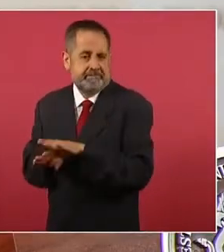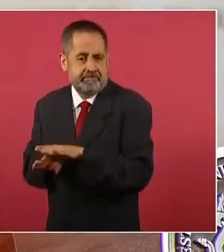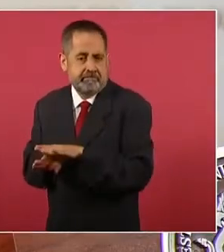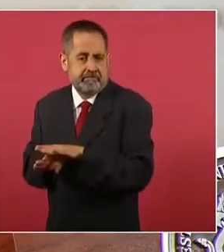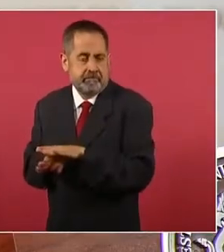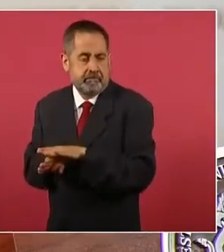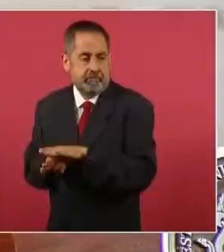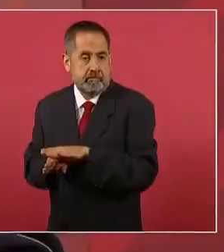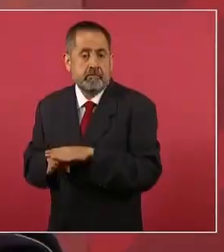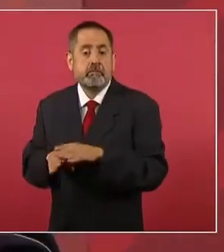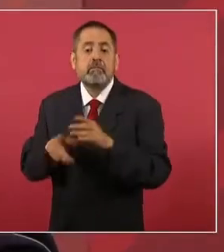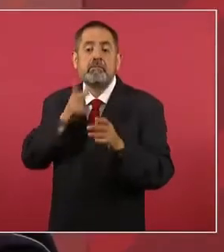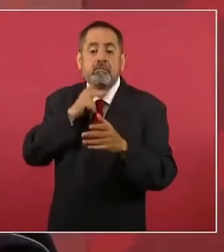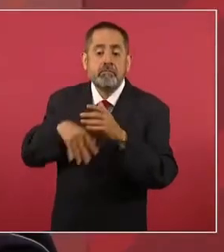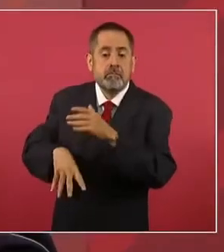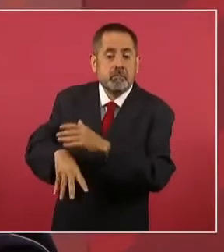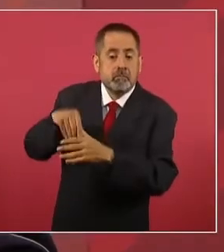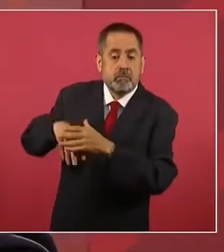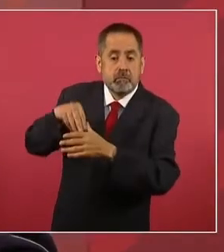extraer petróleo.